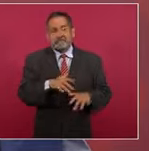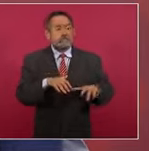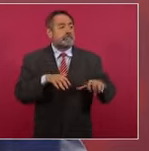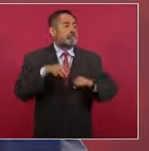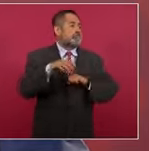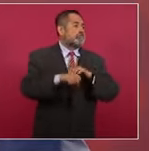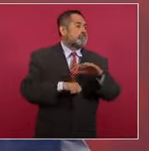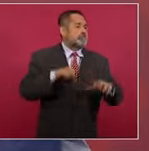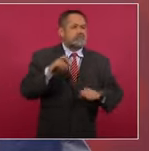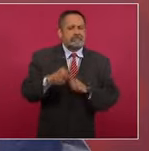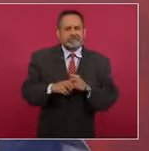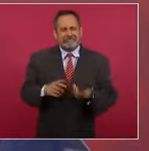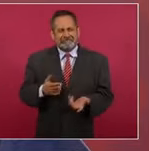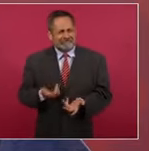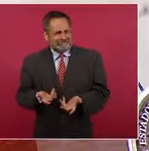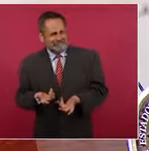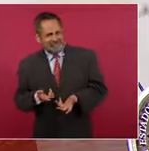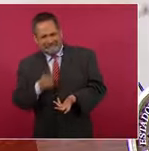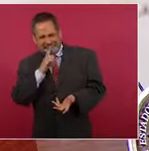Esto muy fomentado